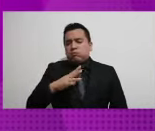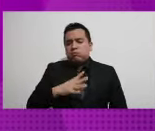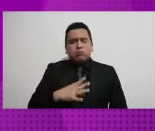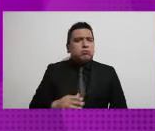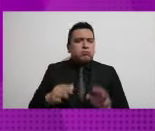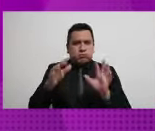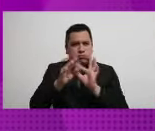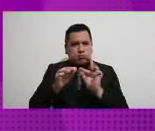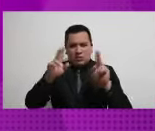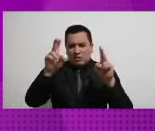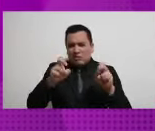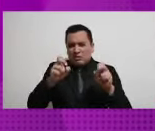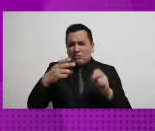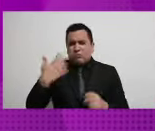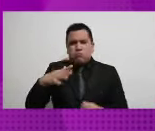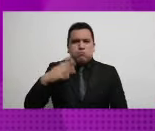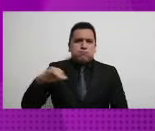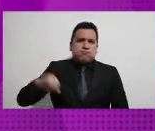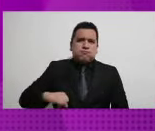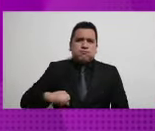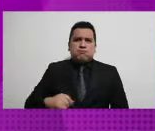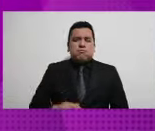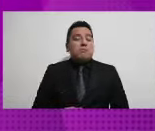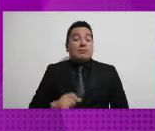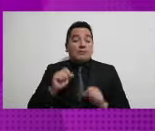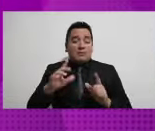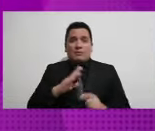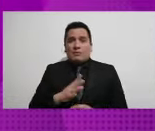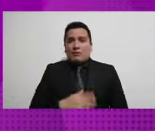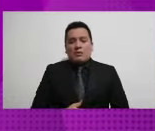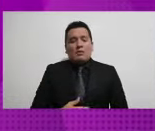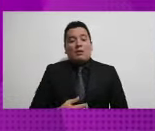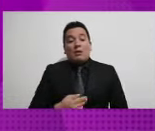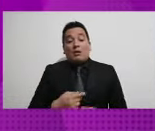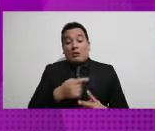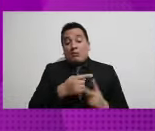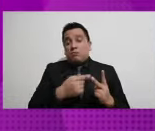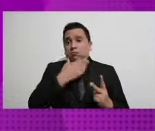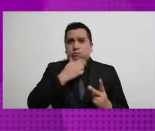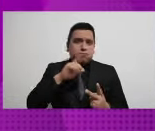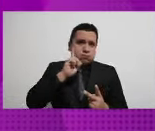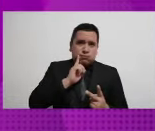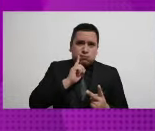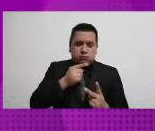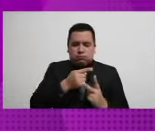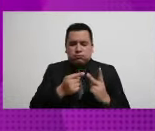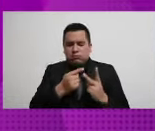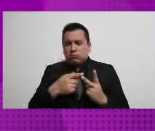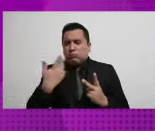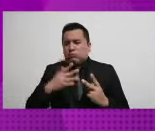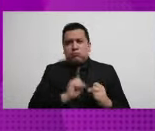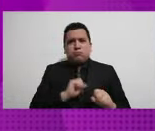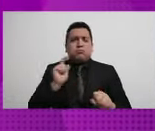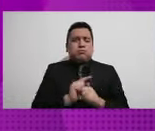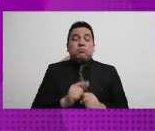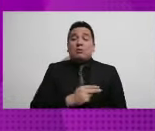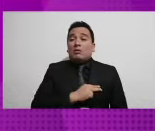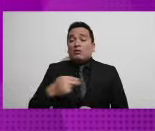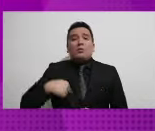también tenemos a una invitada y a un invitado muy, muy especiales. El día de hoy vamos a hablar sobre el tema de